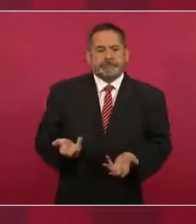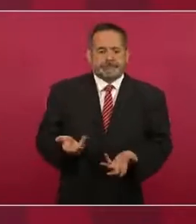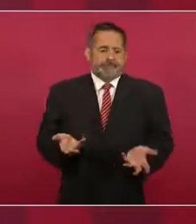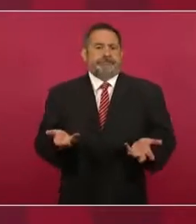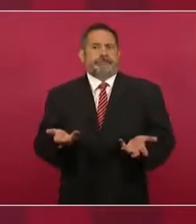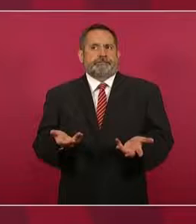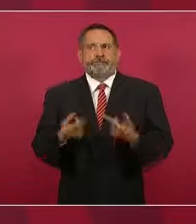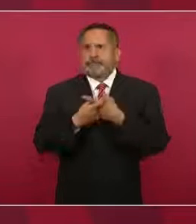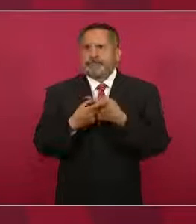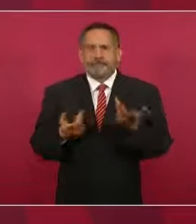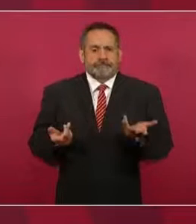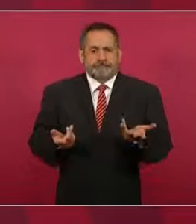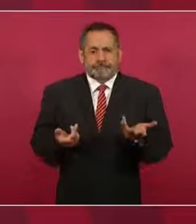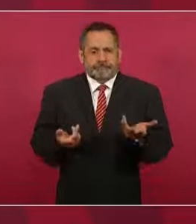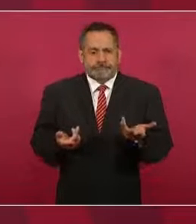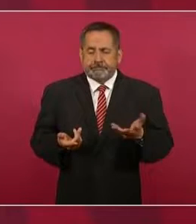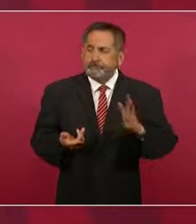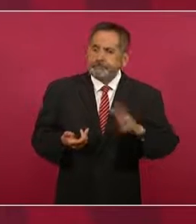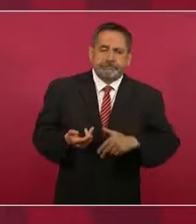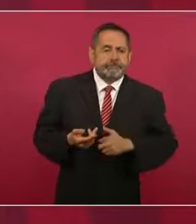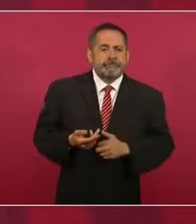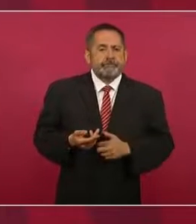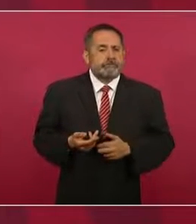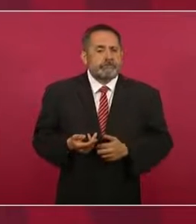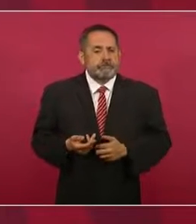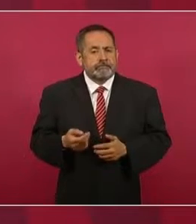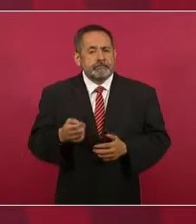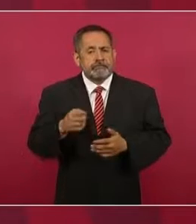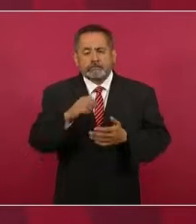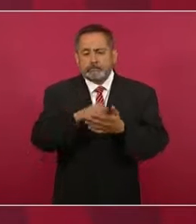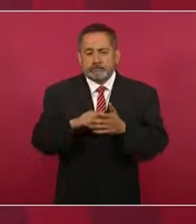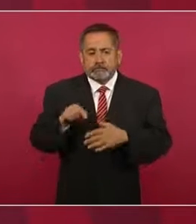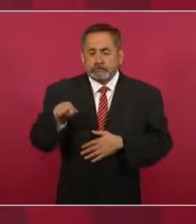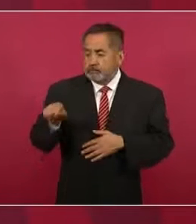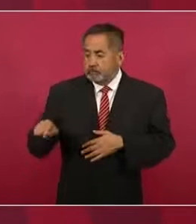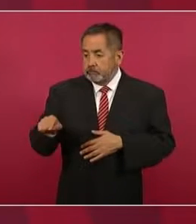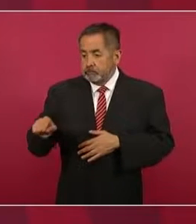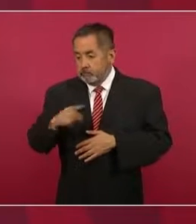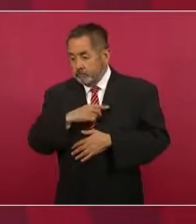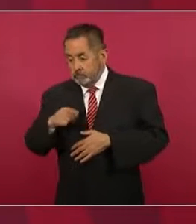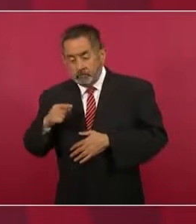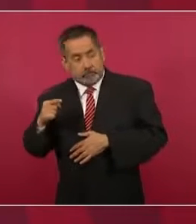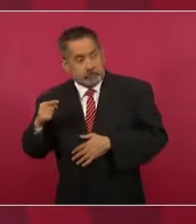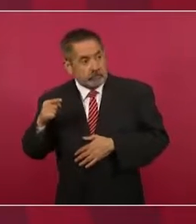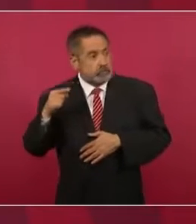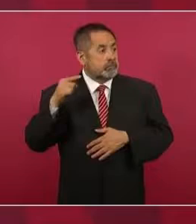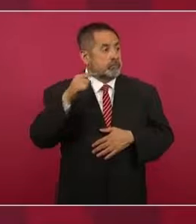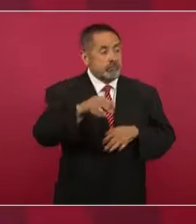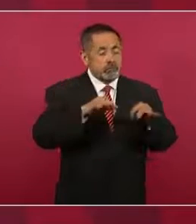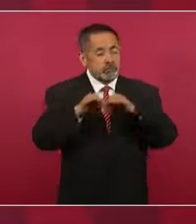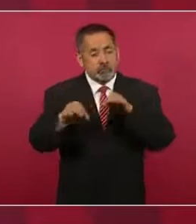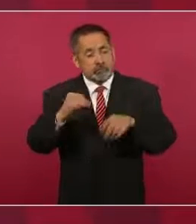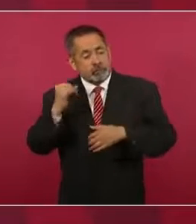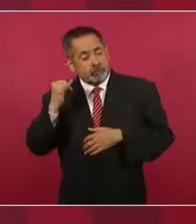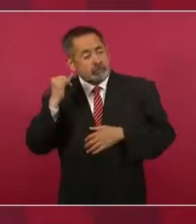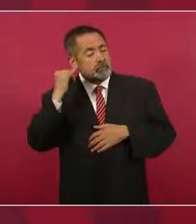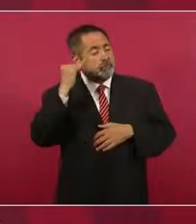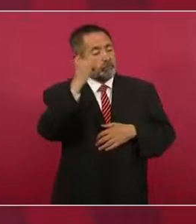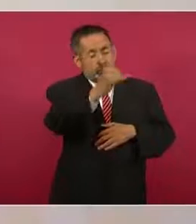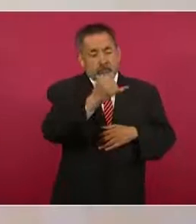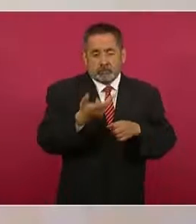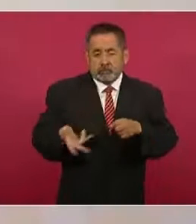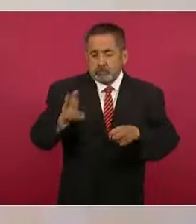y más si se trata de ir a trabajar a hospitales en zonas